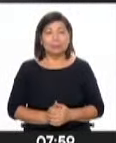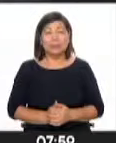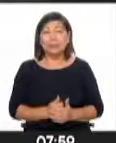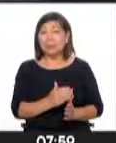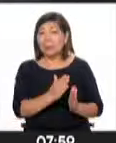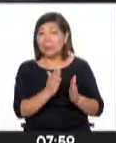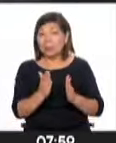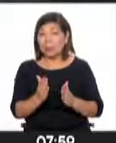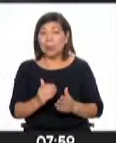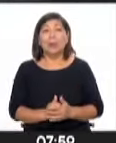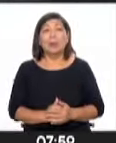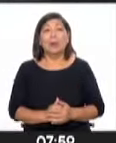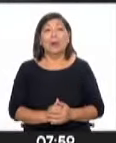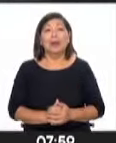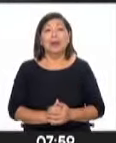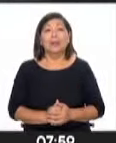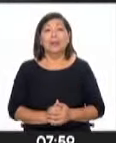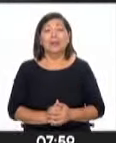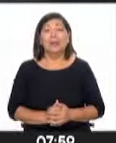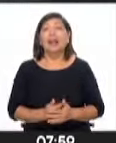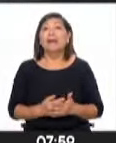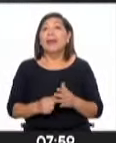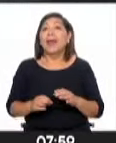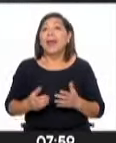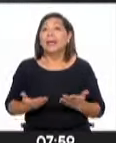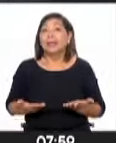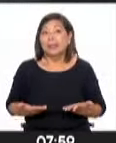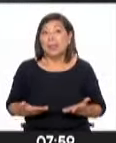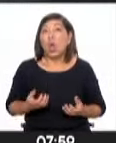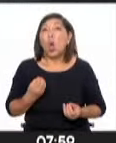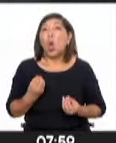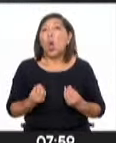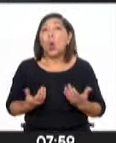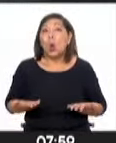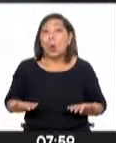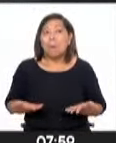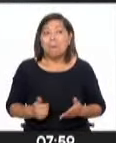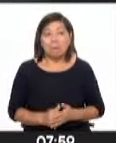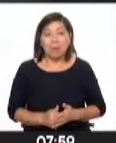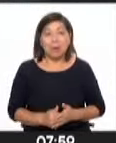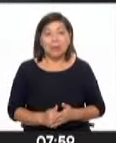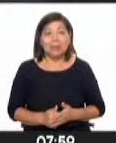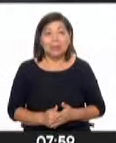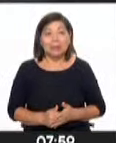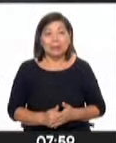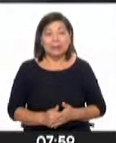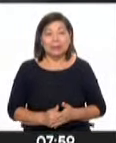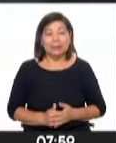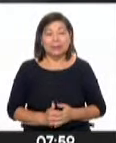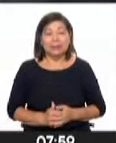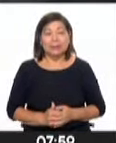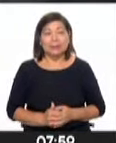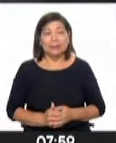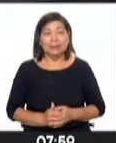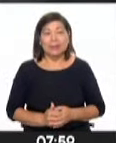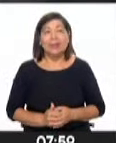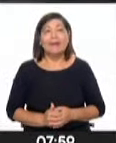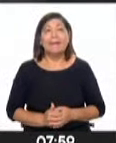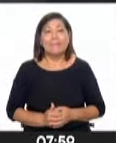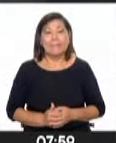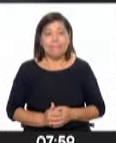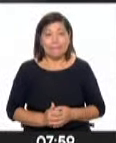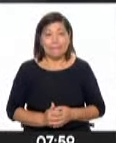Lo último que queríamos comentar es qué hacer, ¿no? O cómo evitar... pasamos a la siguiente claqueta, please.